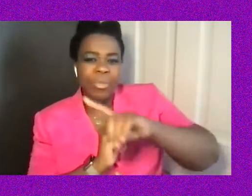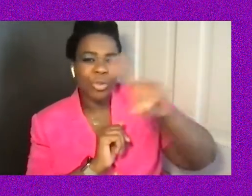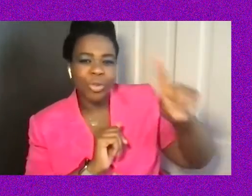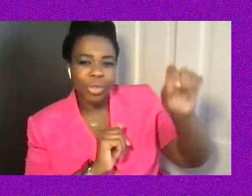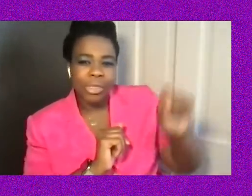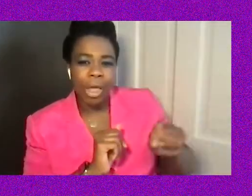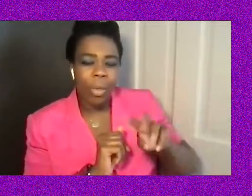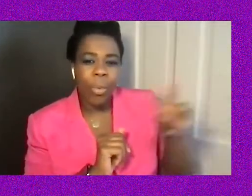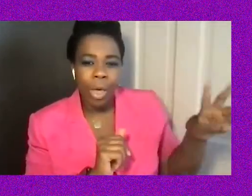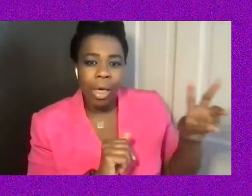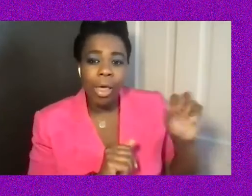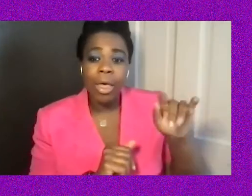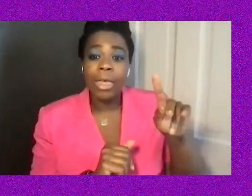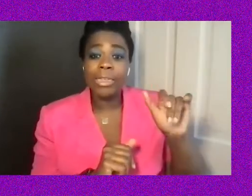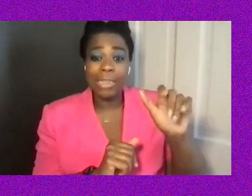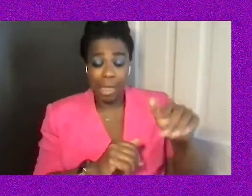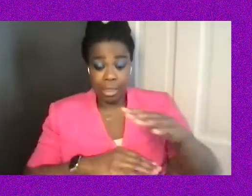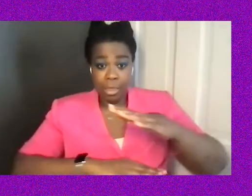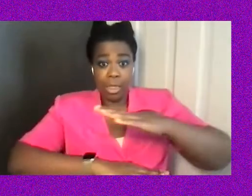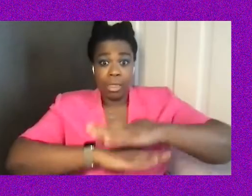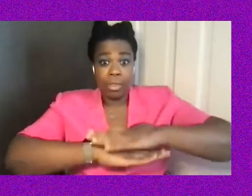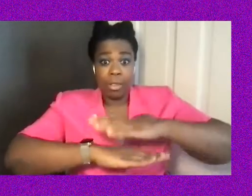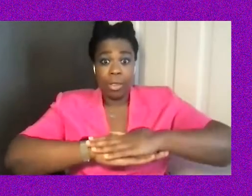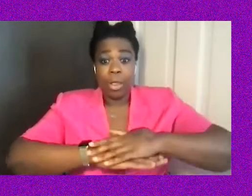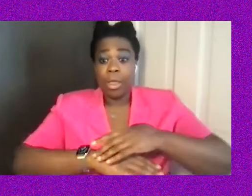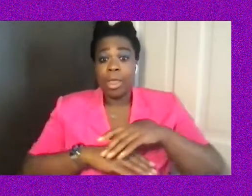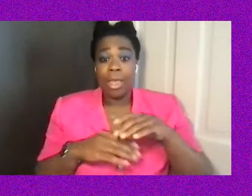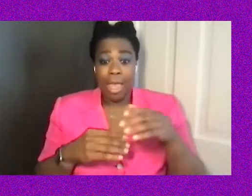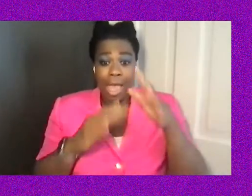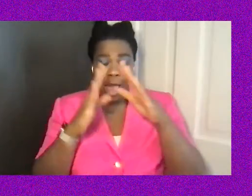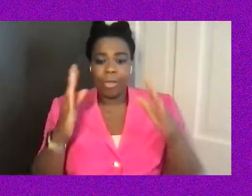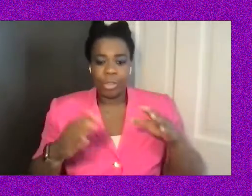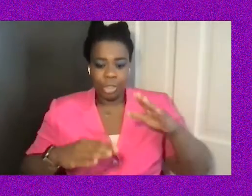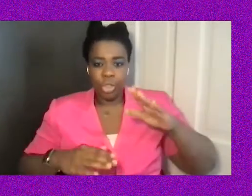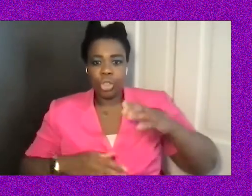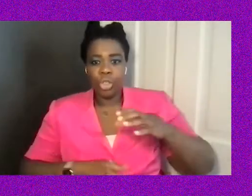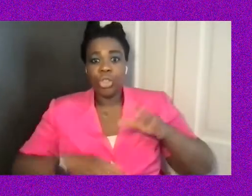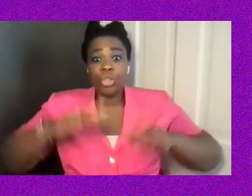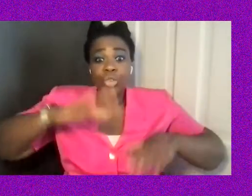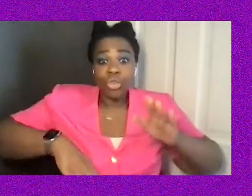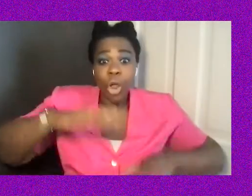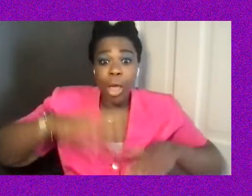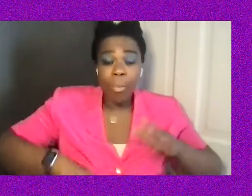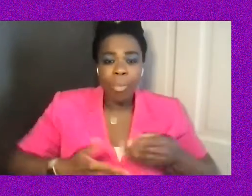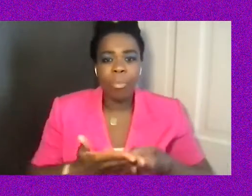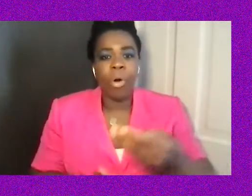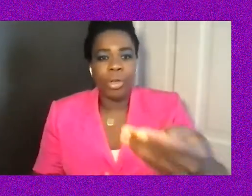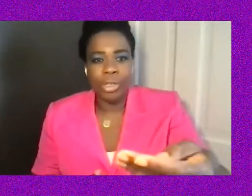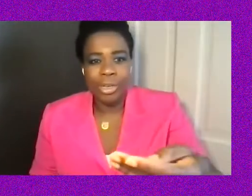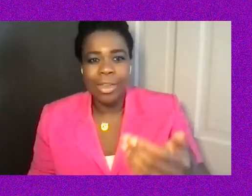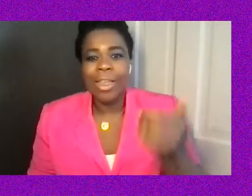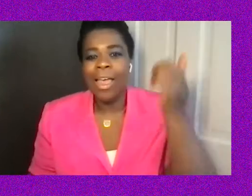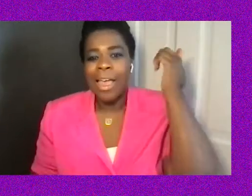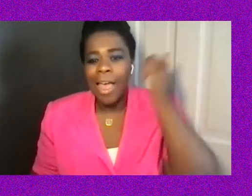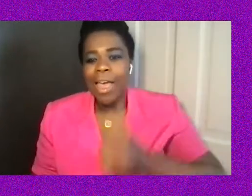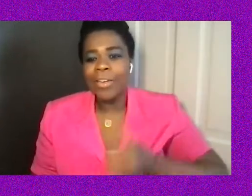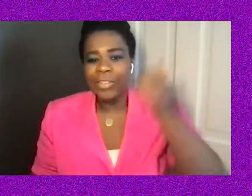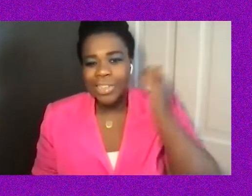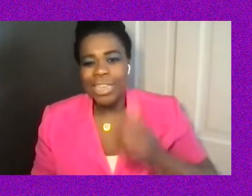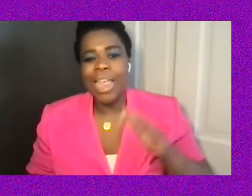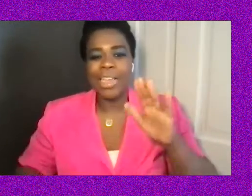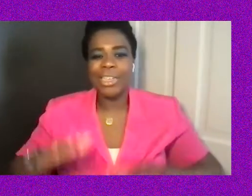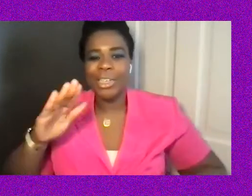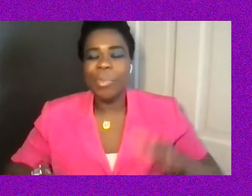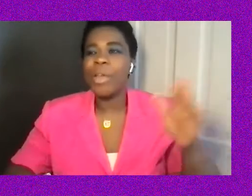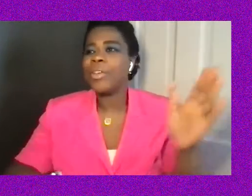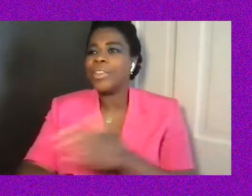el sureste de Detroit, Adela se senta en su patio. Every day she pounds and sings all